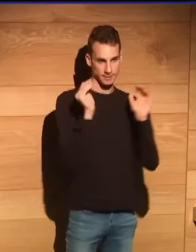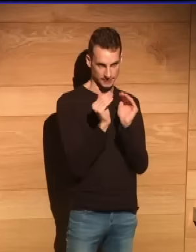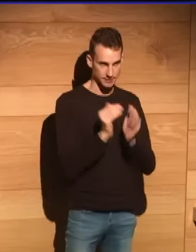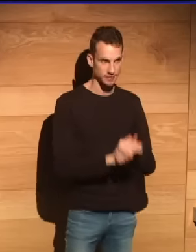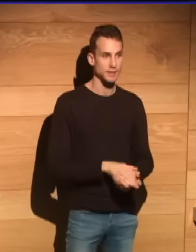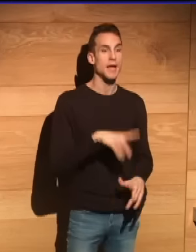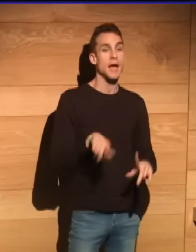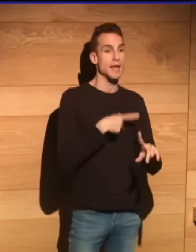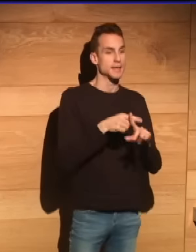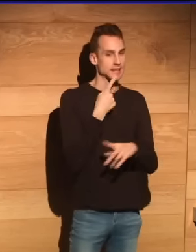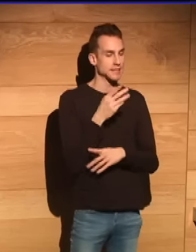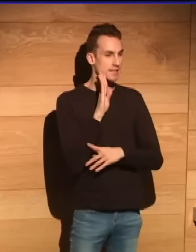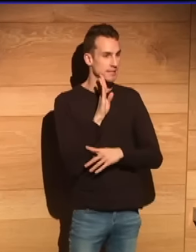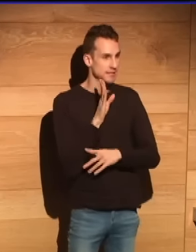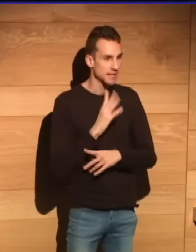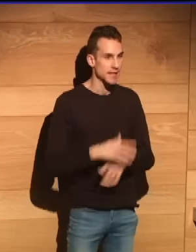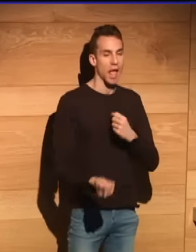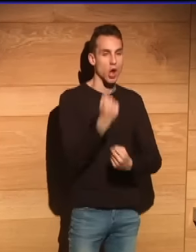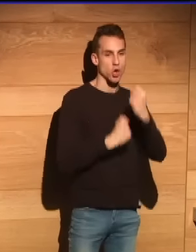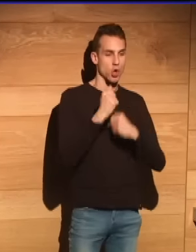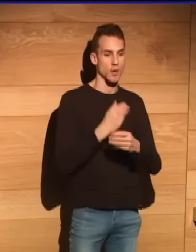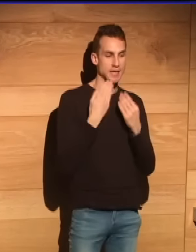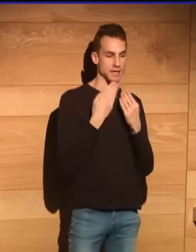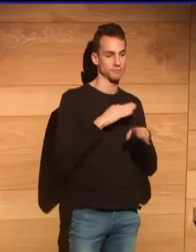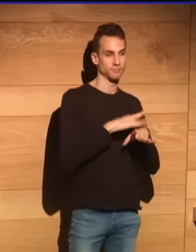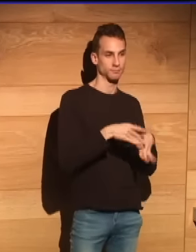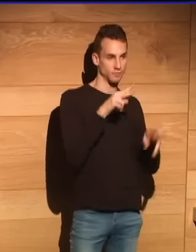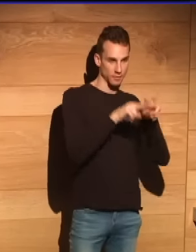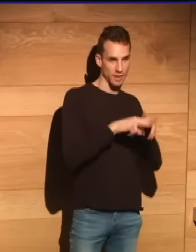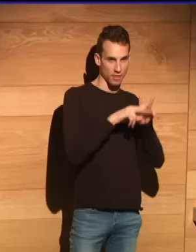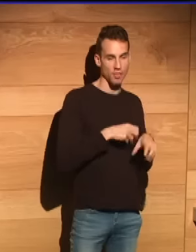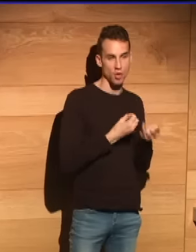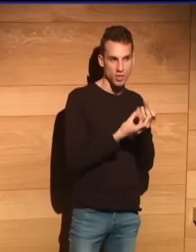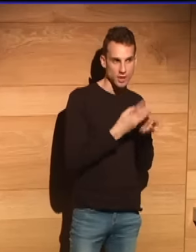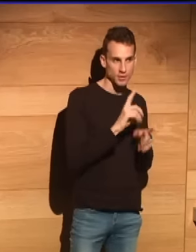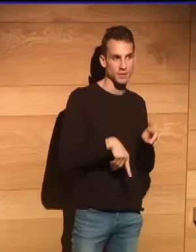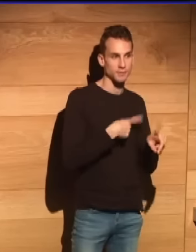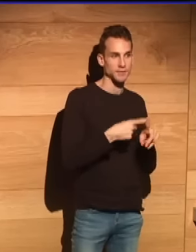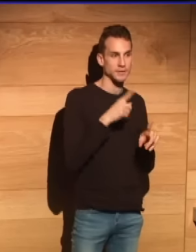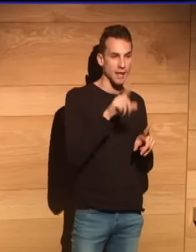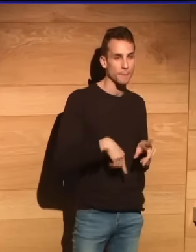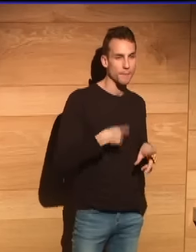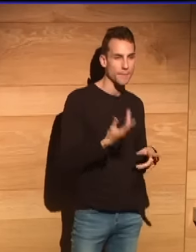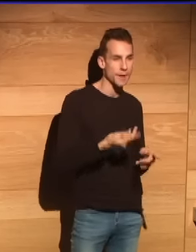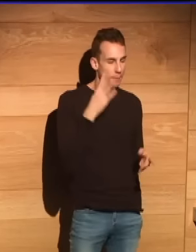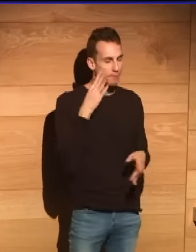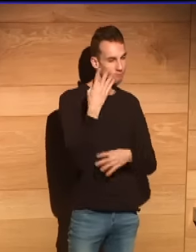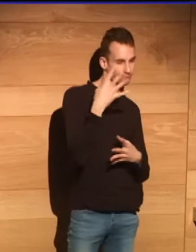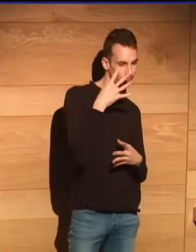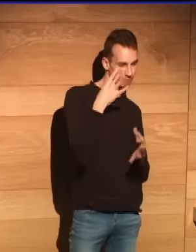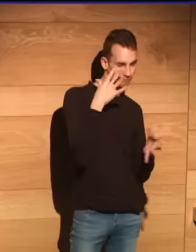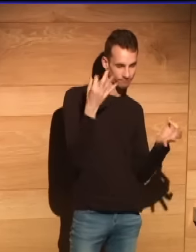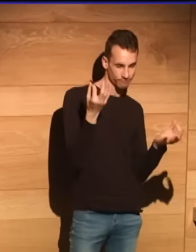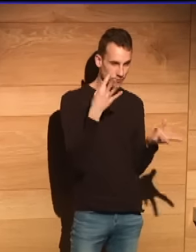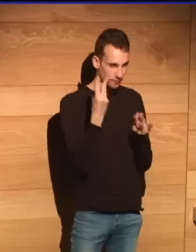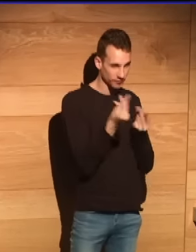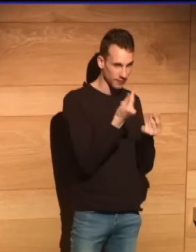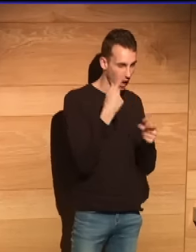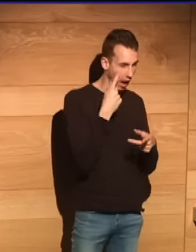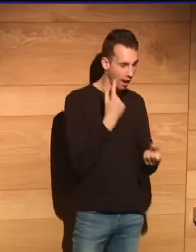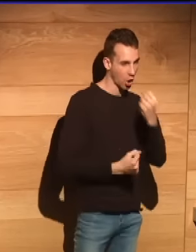basada en los datos y tenemos que ayudar a transicionar la economía española hacia una economía de futuro, una economía mucho más